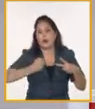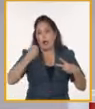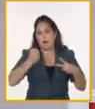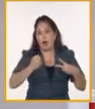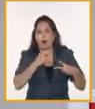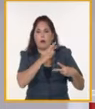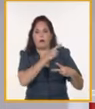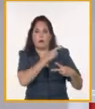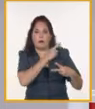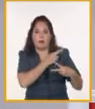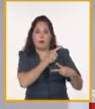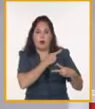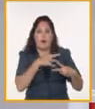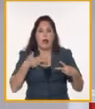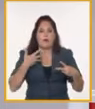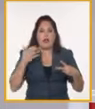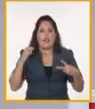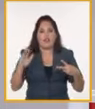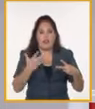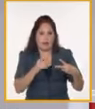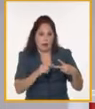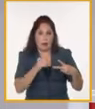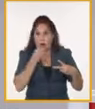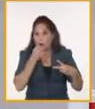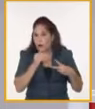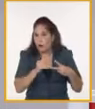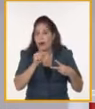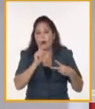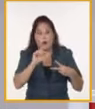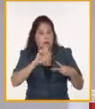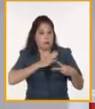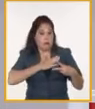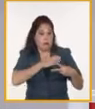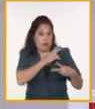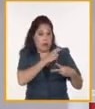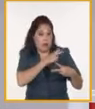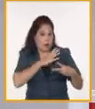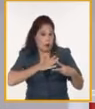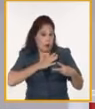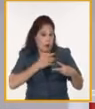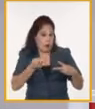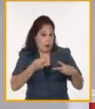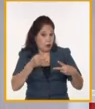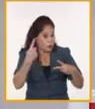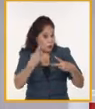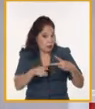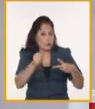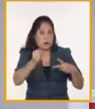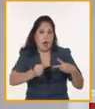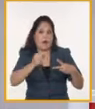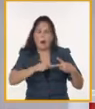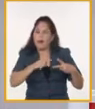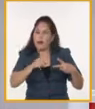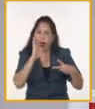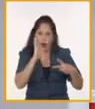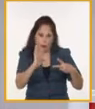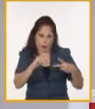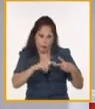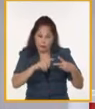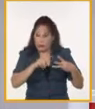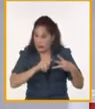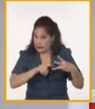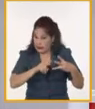responsable de las actividades tanto por los titulares que ejercen las actividades como los trabajadores que estos contrata y desde